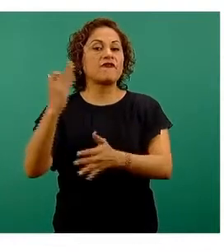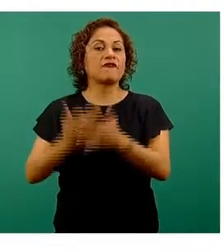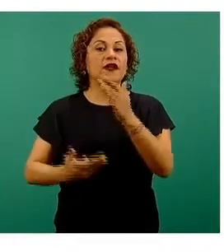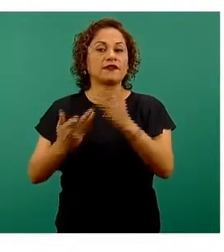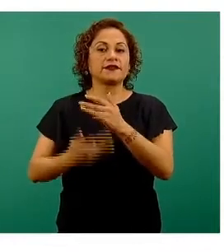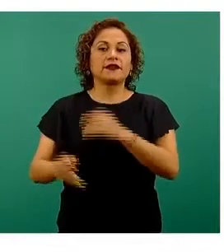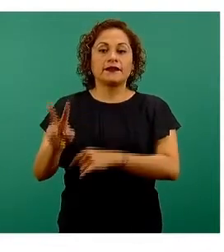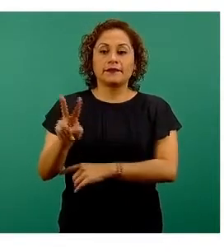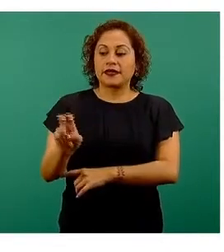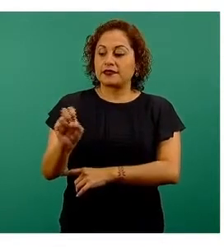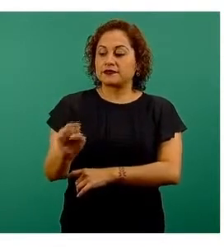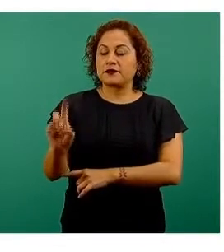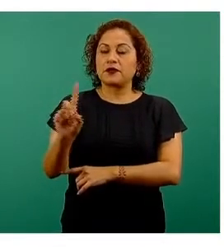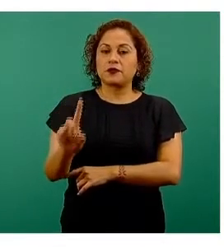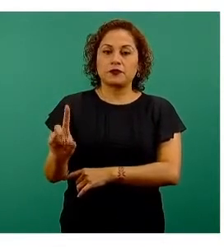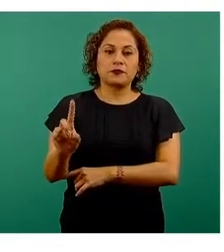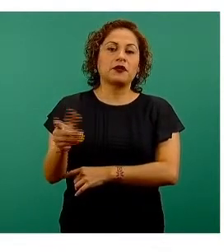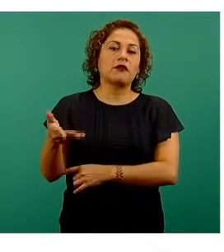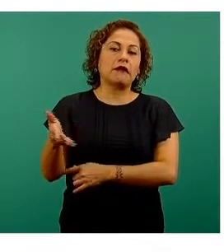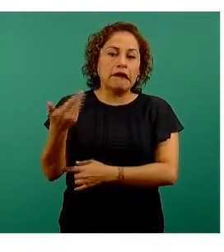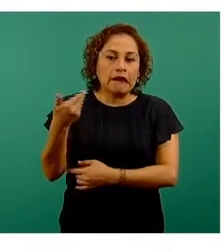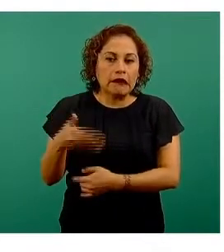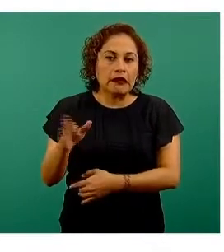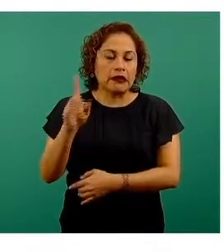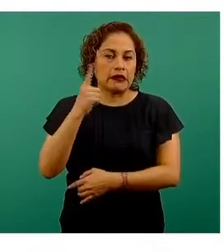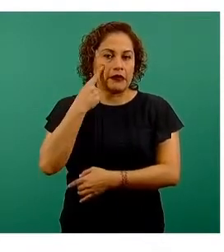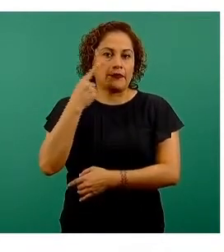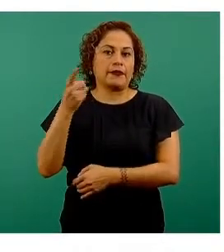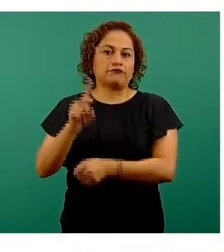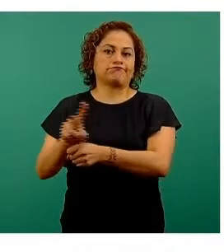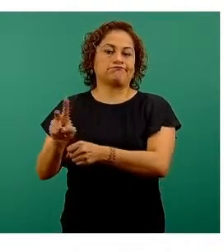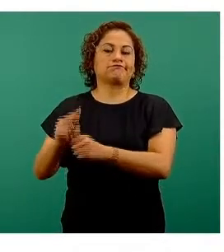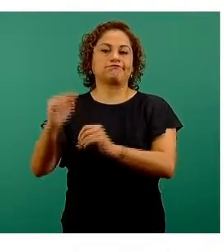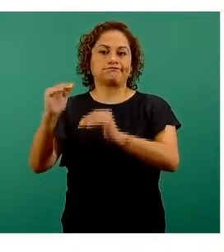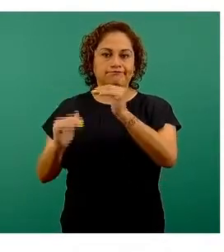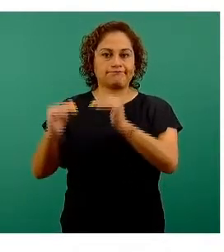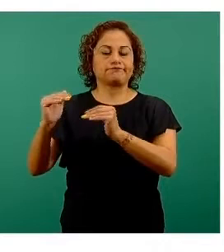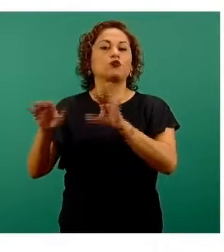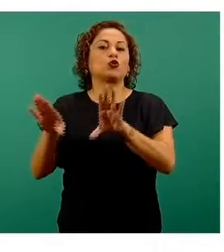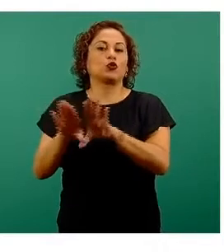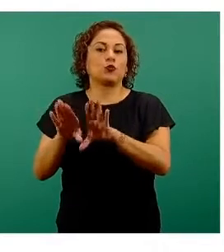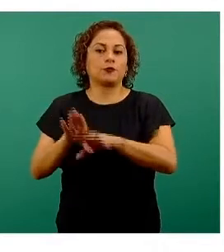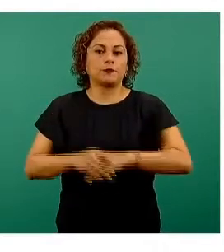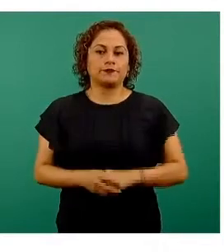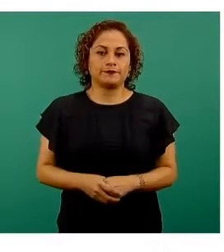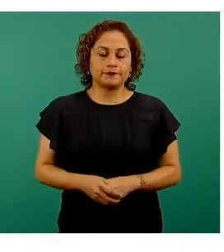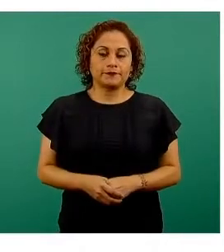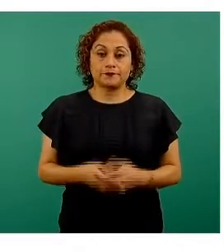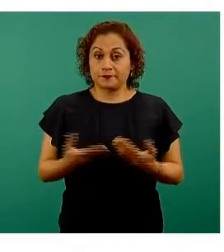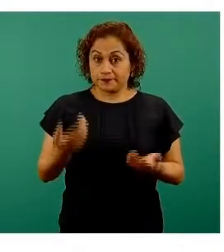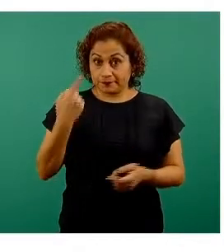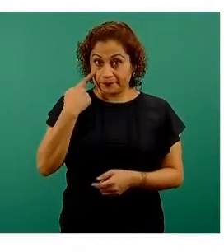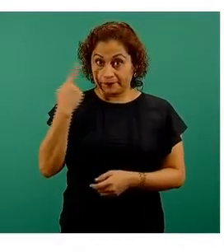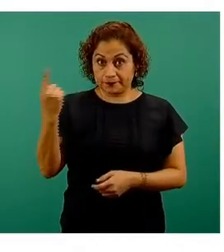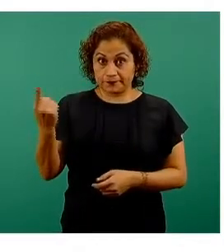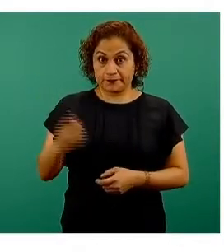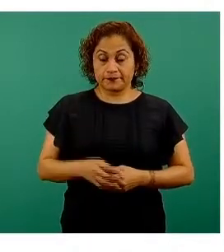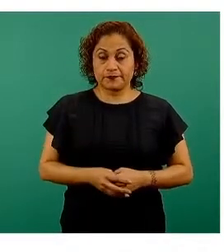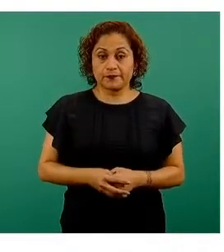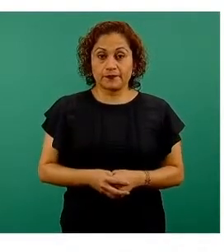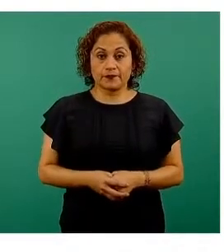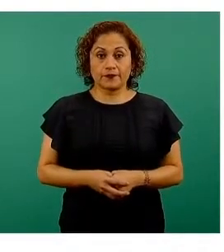qué tanto termina de moverse esta curva. Sin embargo, y hasta el momento, pues entonces tenemos todas